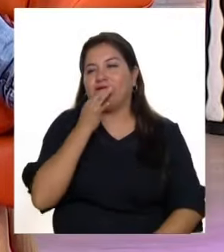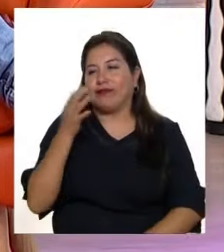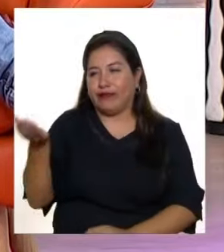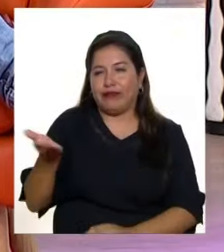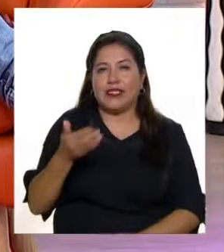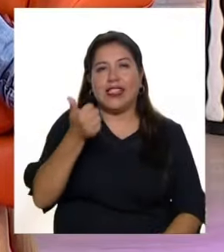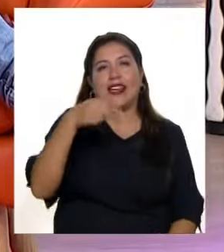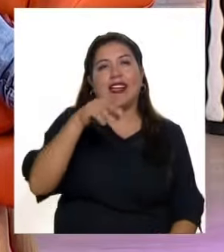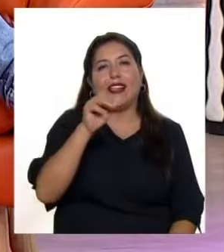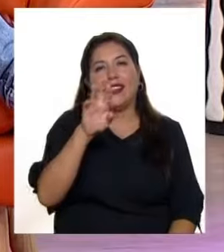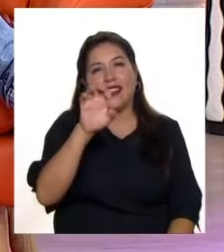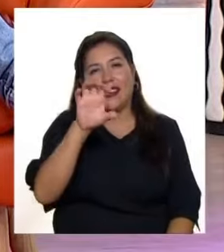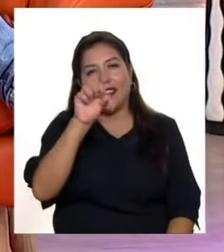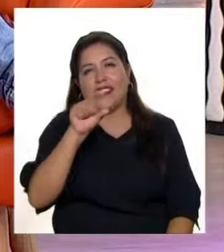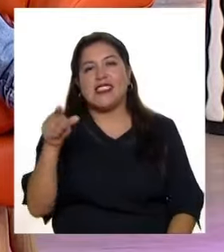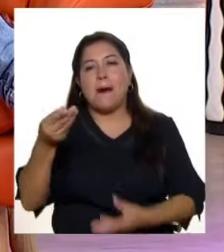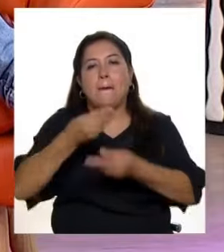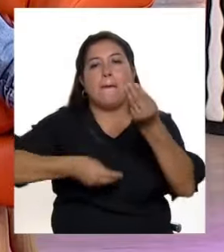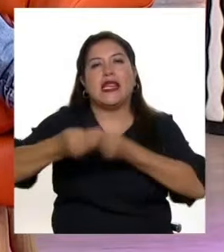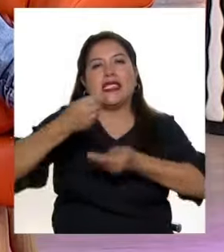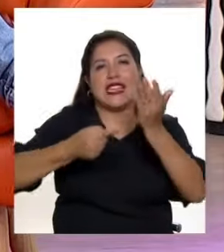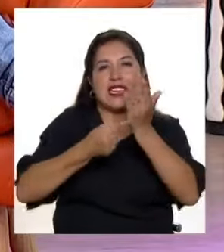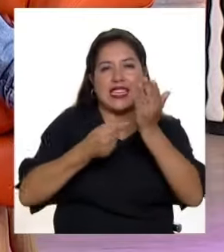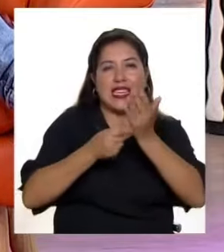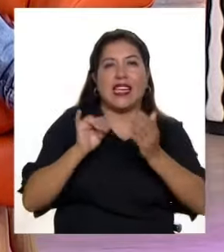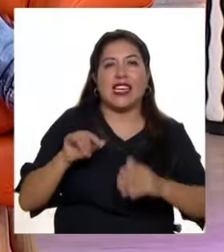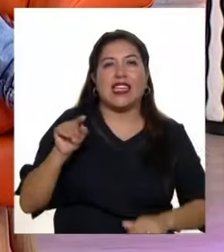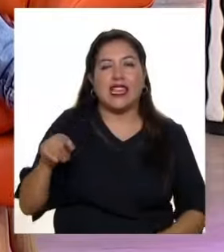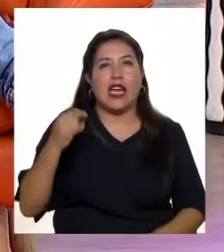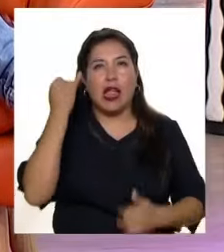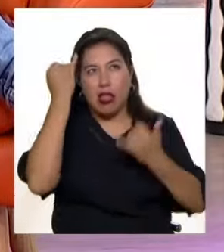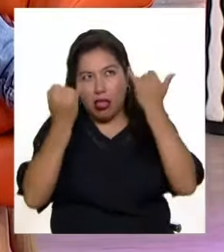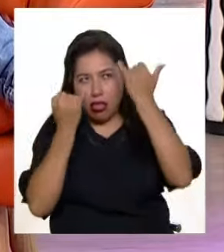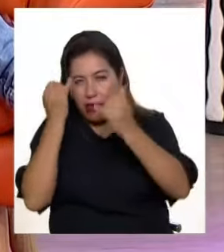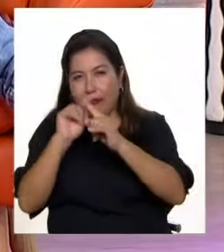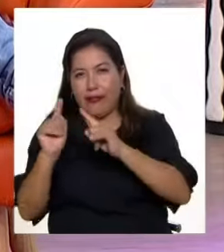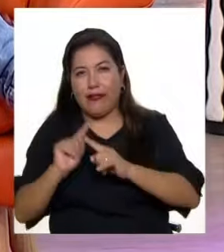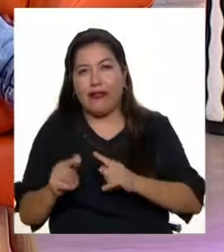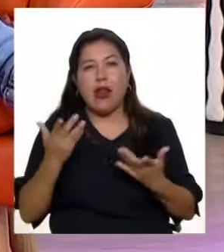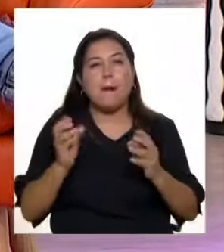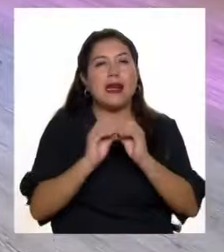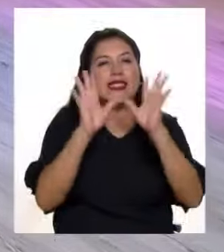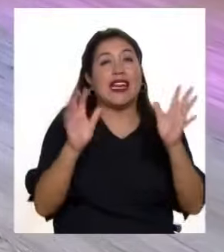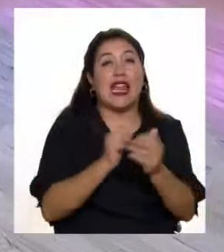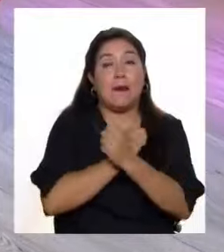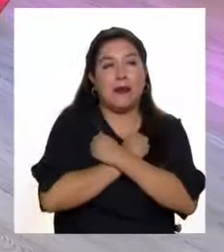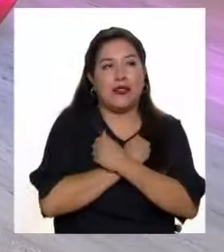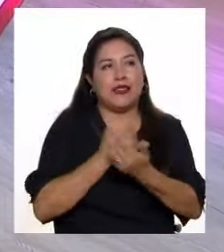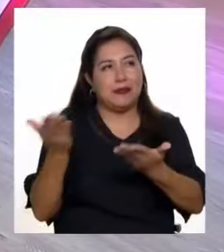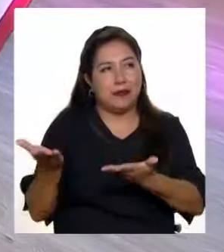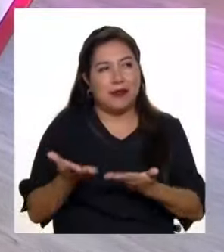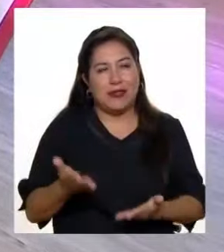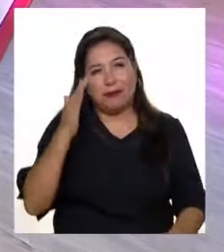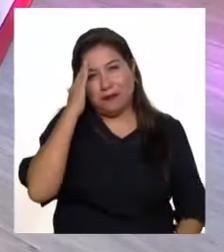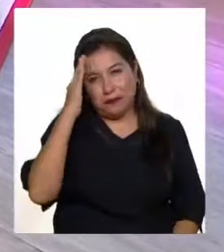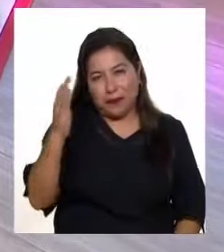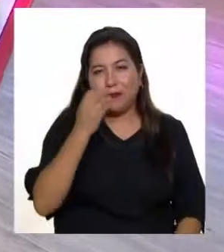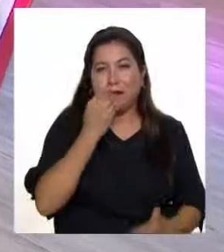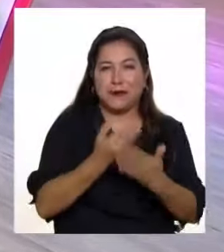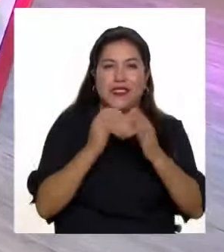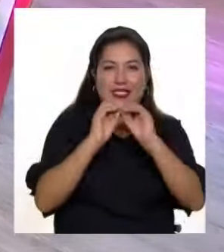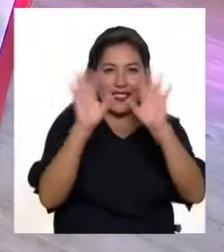Calvo, consultor en marketing digital y docente de ideas de marketing digital para San Valentín. ¿Cómo estás? Es. Hola, profe, chicos, ¿qué tal? Buenos días. ¿Cómo